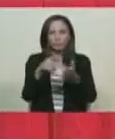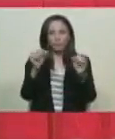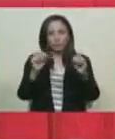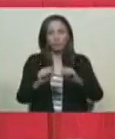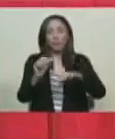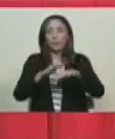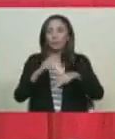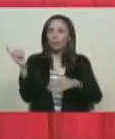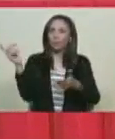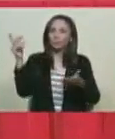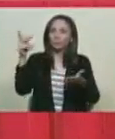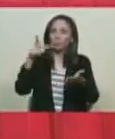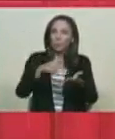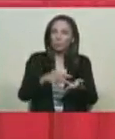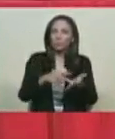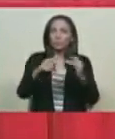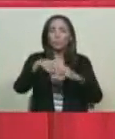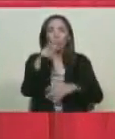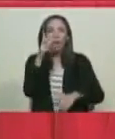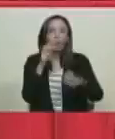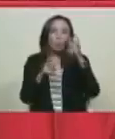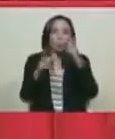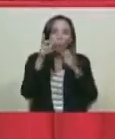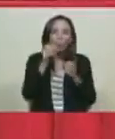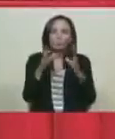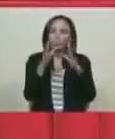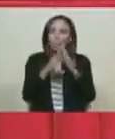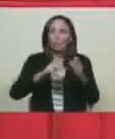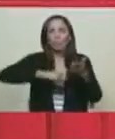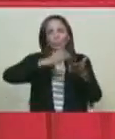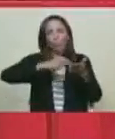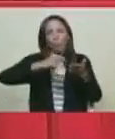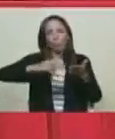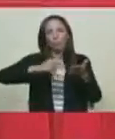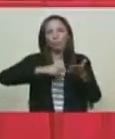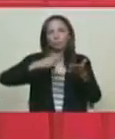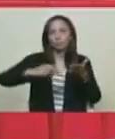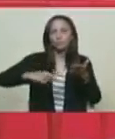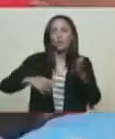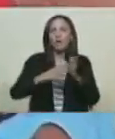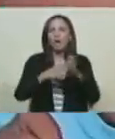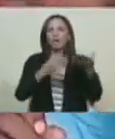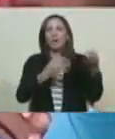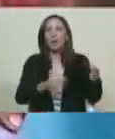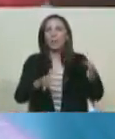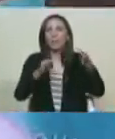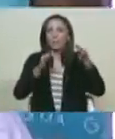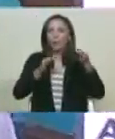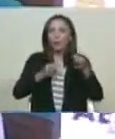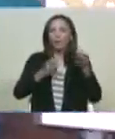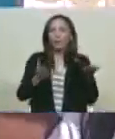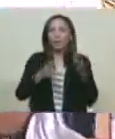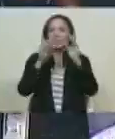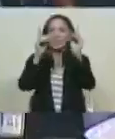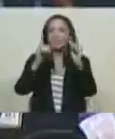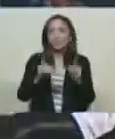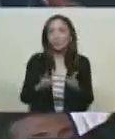vine hoy fue a escucharlos a ustedes, a tomar nota de las propuestas, a tomar decisiones hacia el